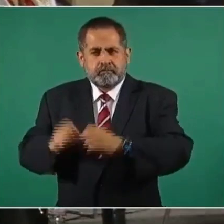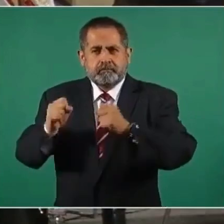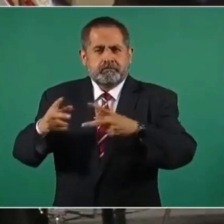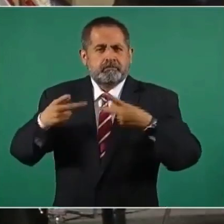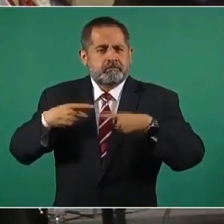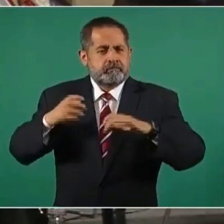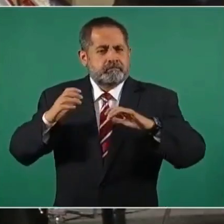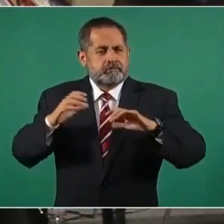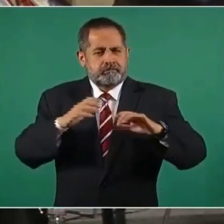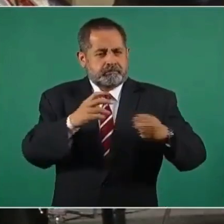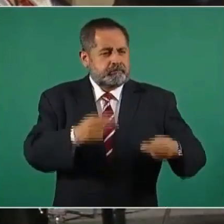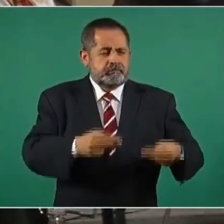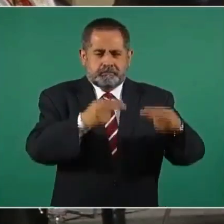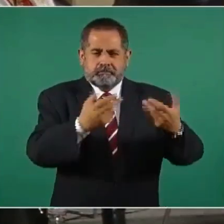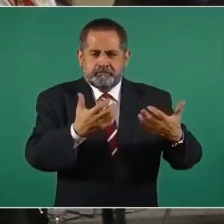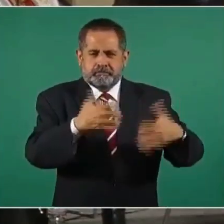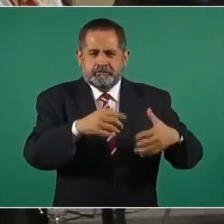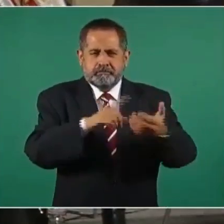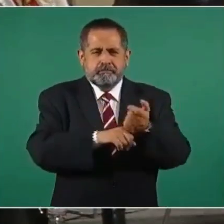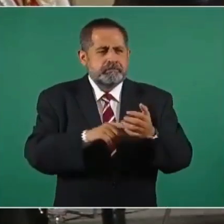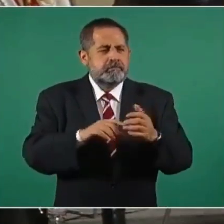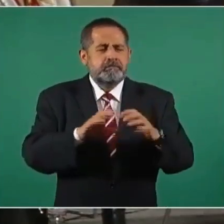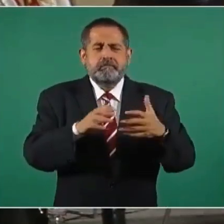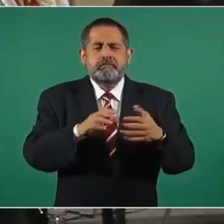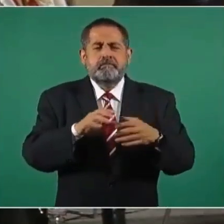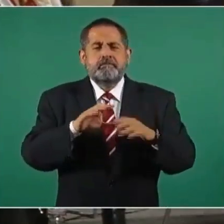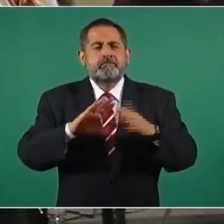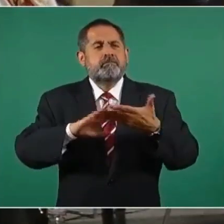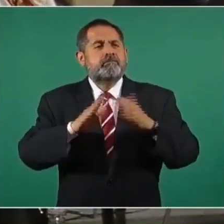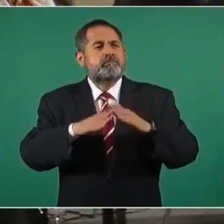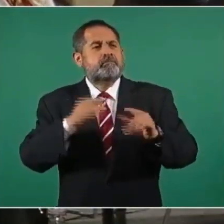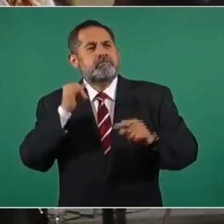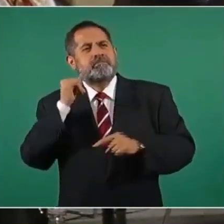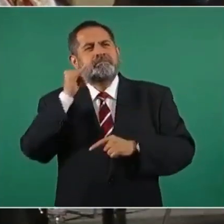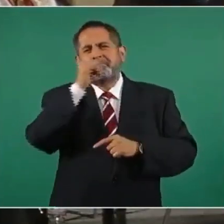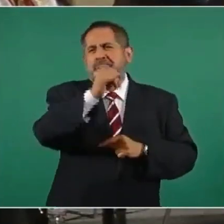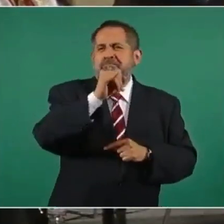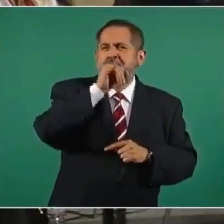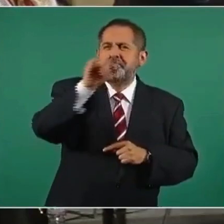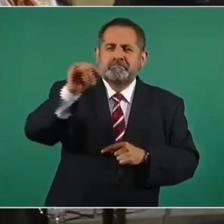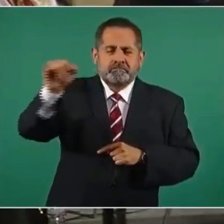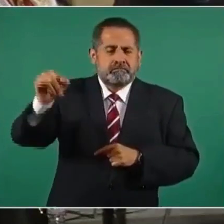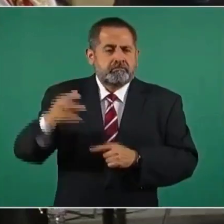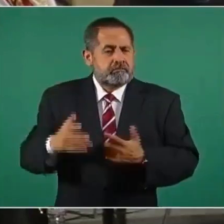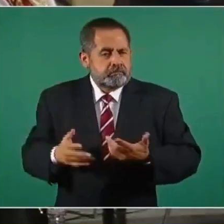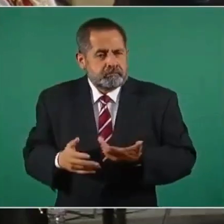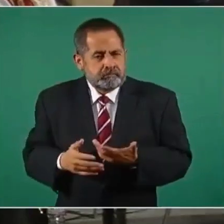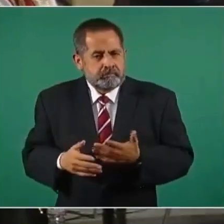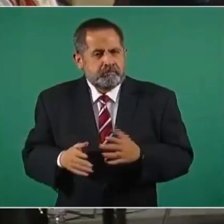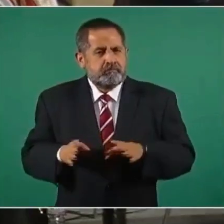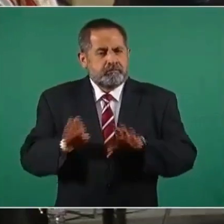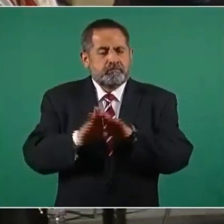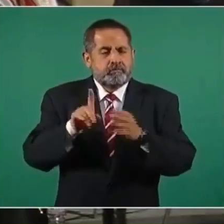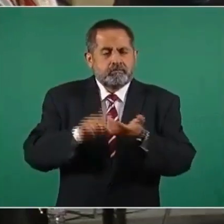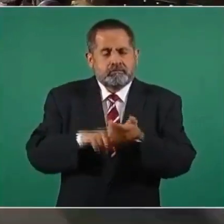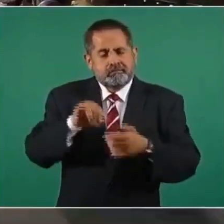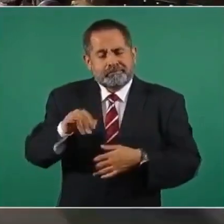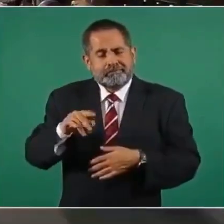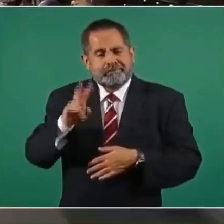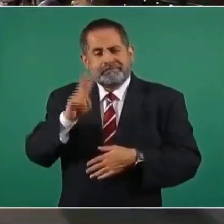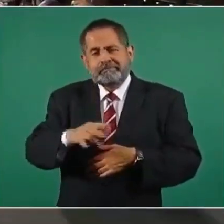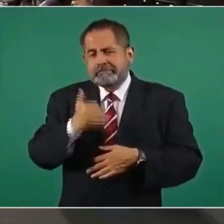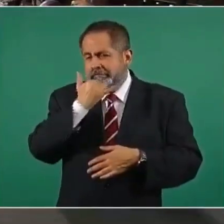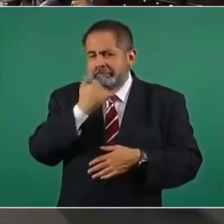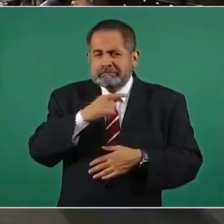colocan en comunidades muy un poco lejanas de las ciudades, ¿no? Entonces ahí como que sí les afectó un poco